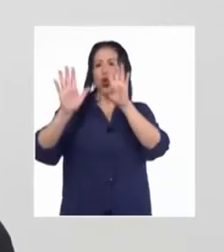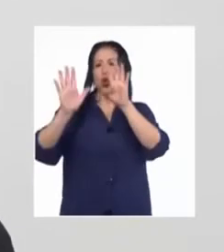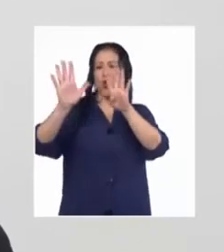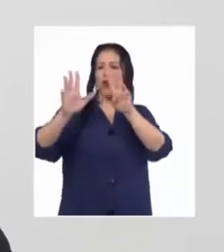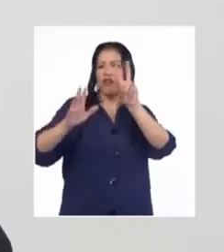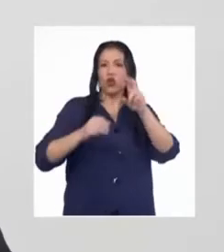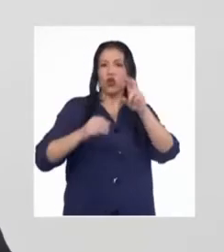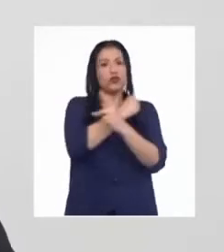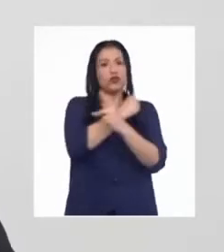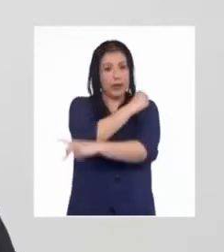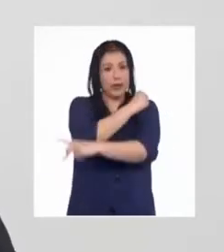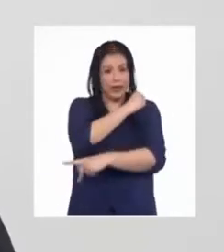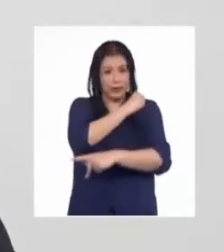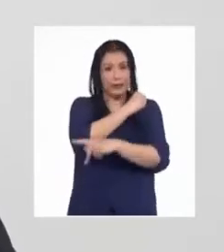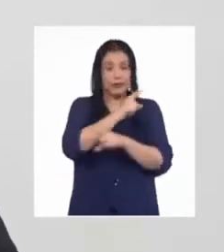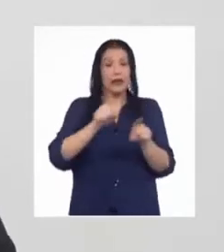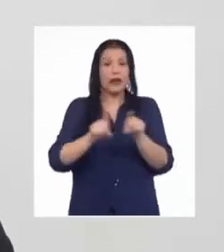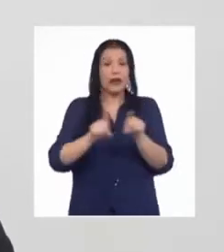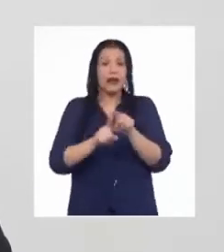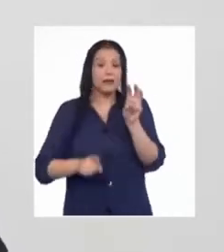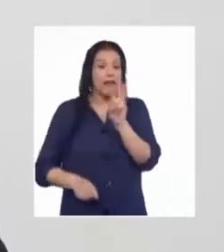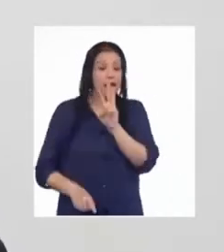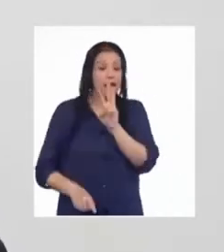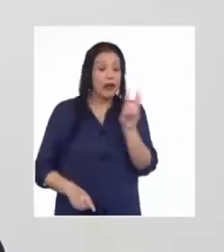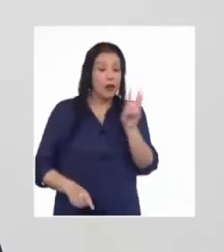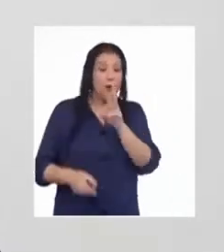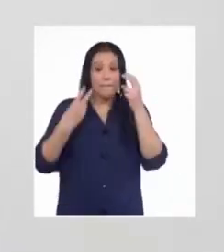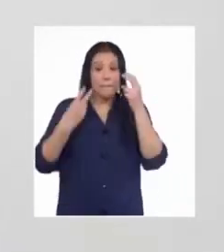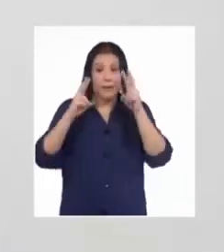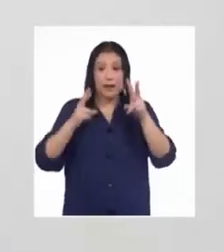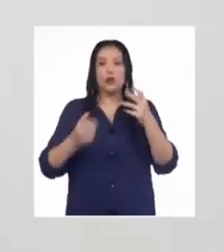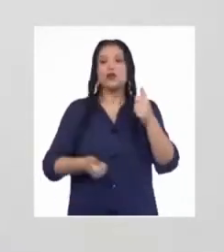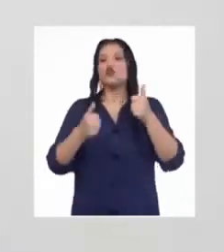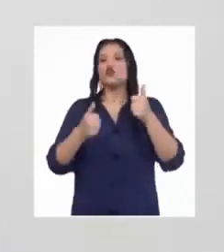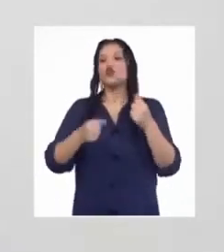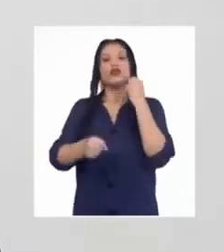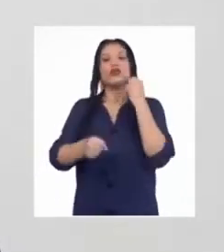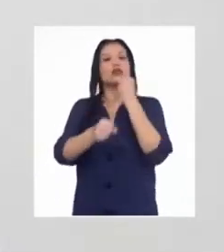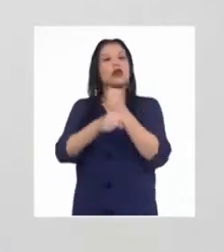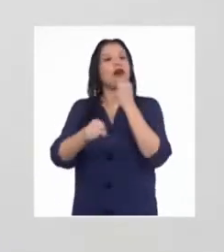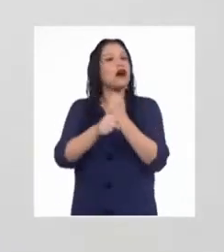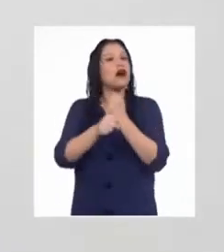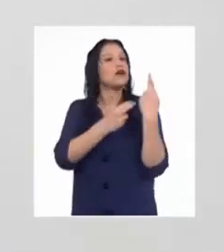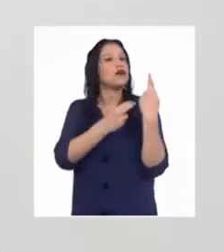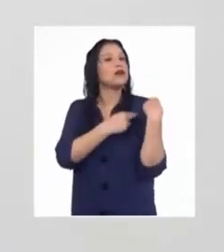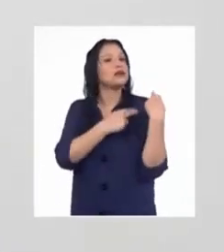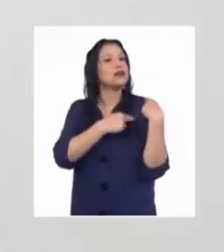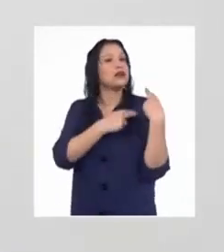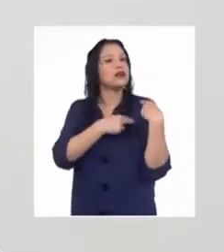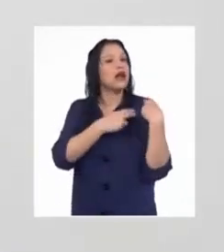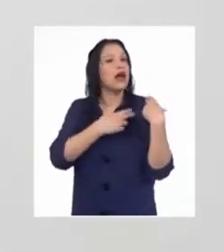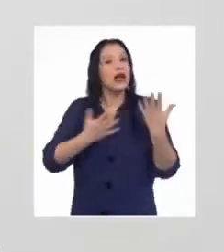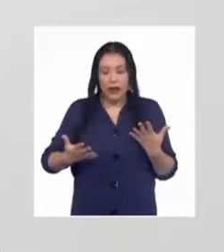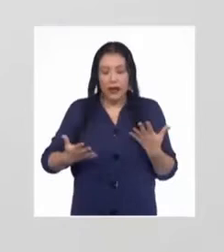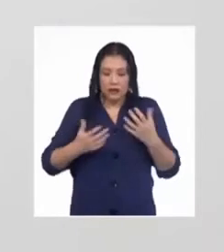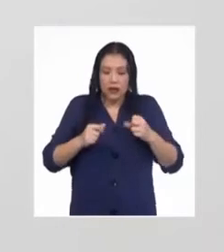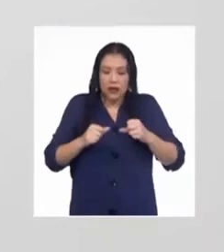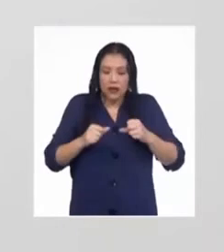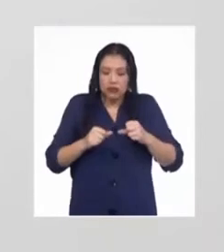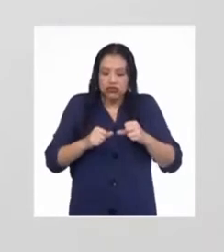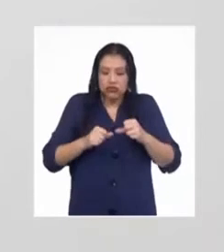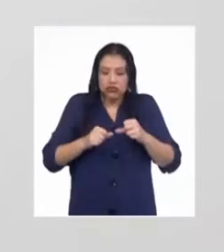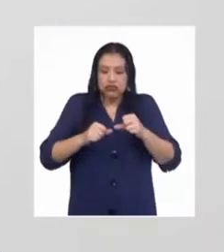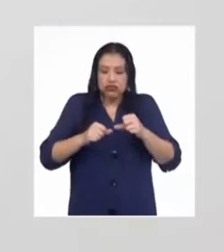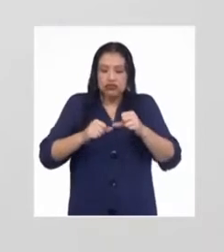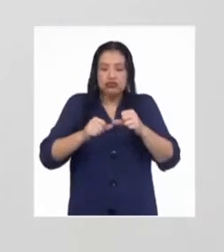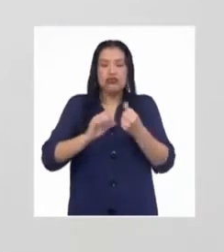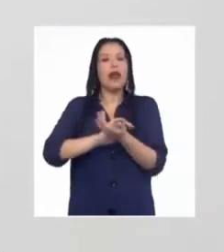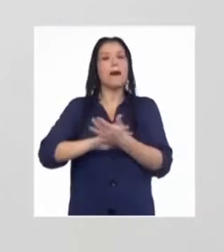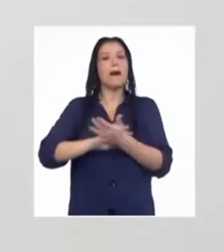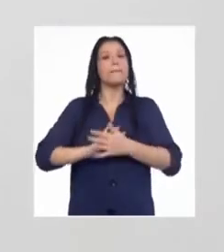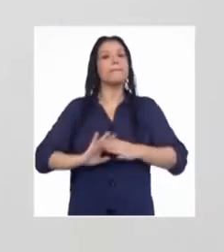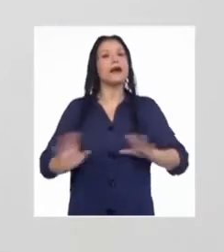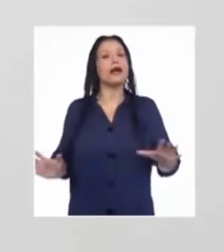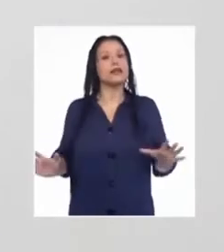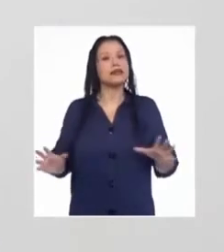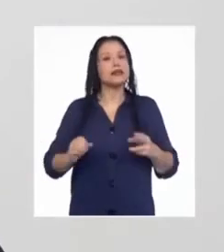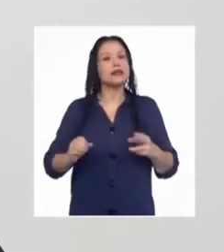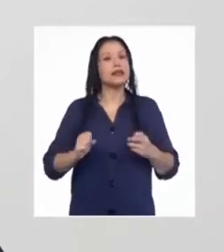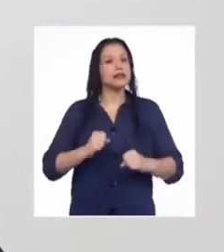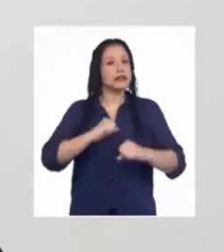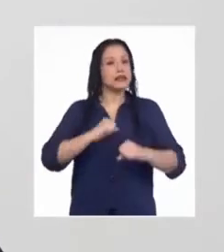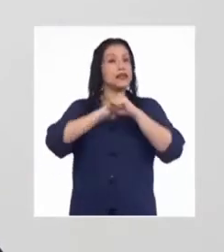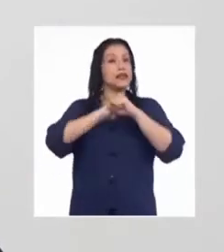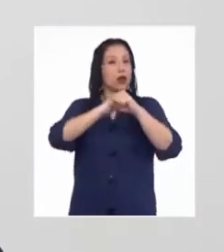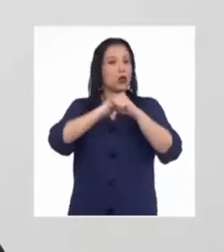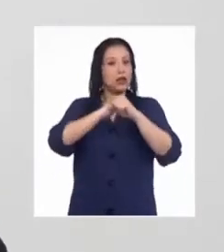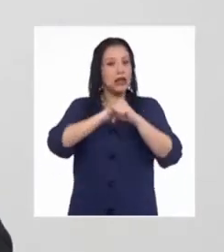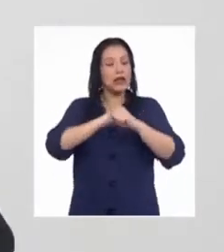según su misma página web, tiene como función principal mantener la paz y seguridad internacional y